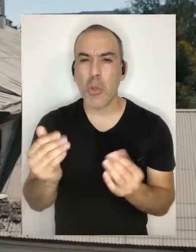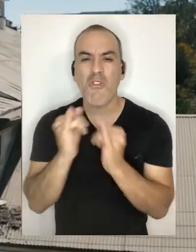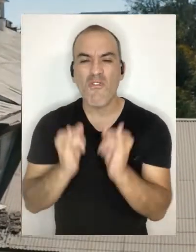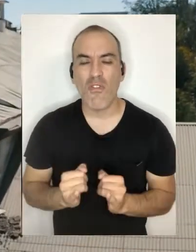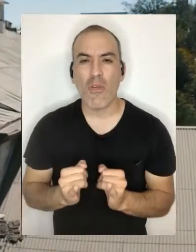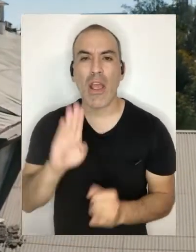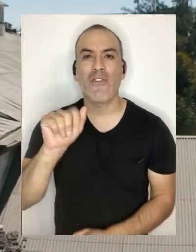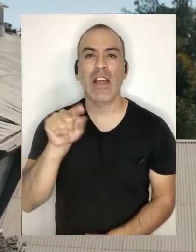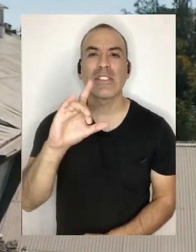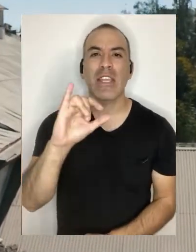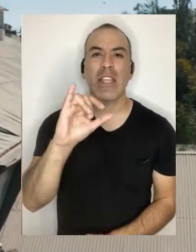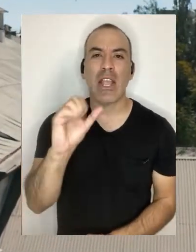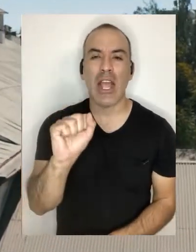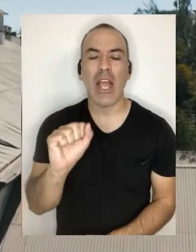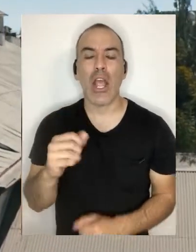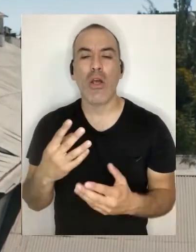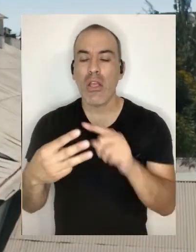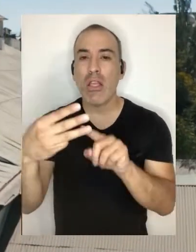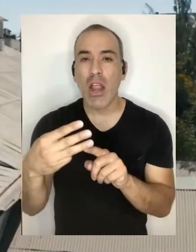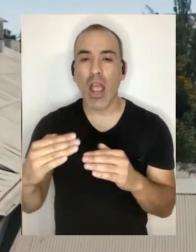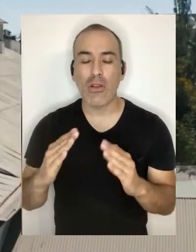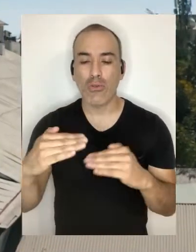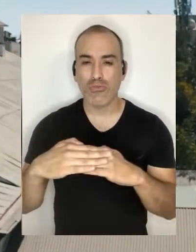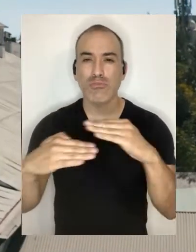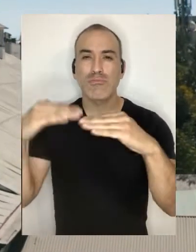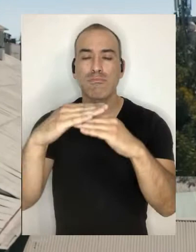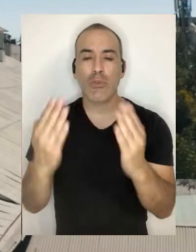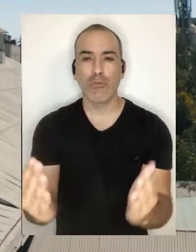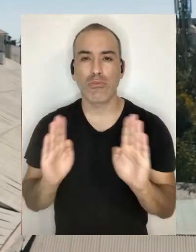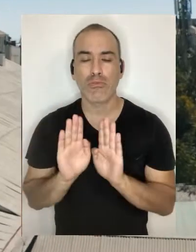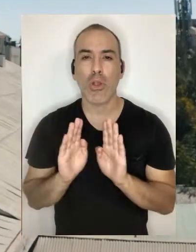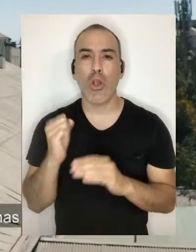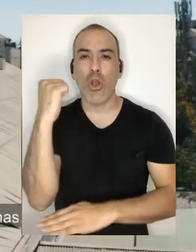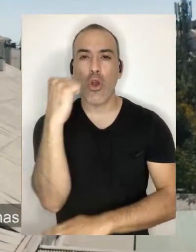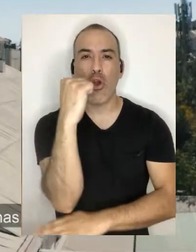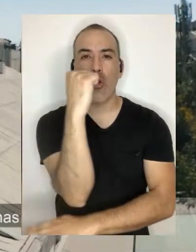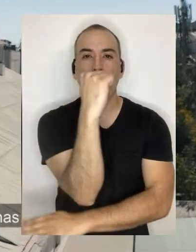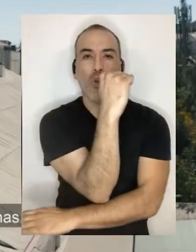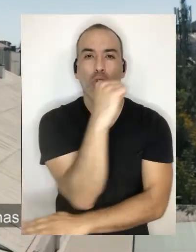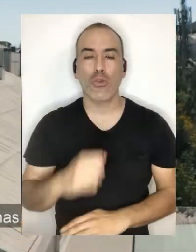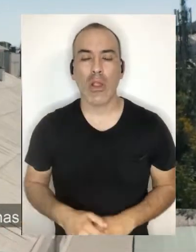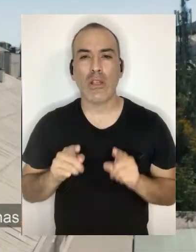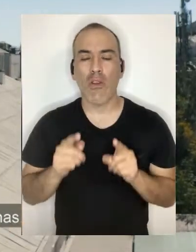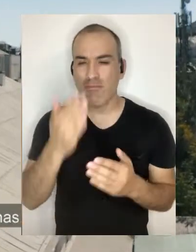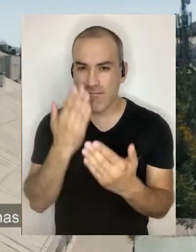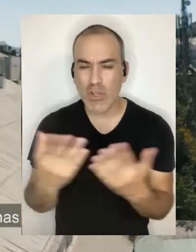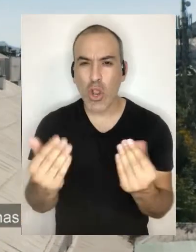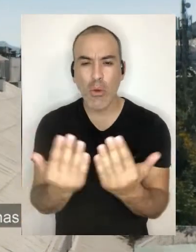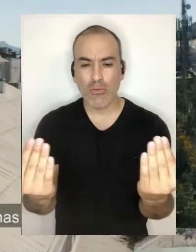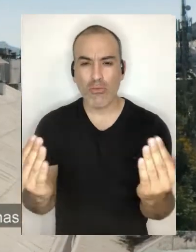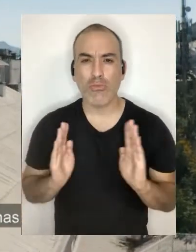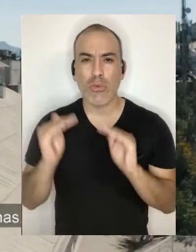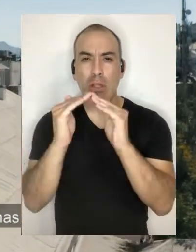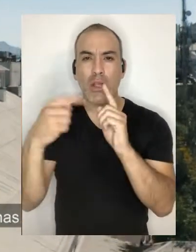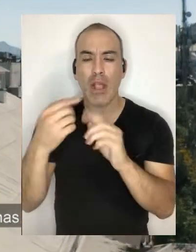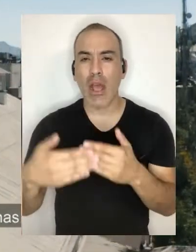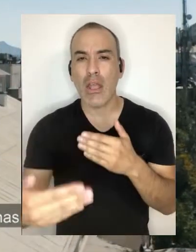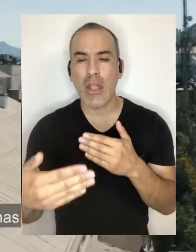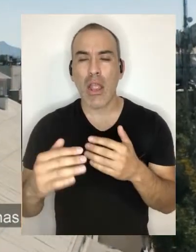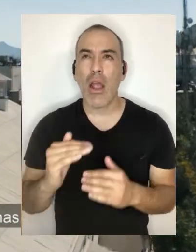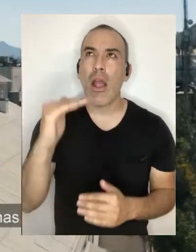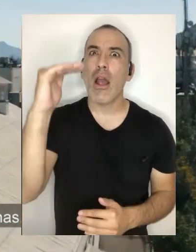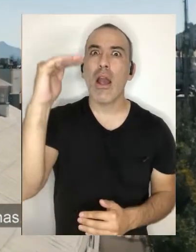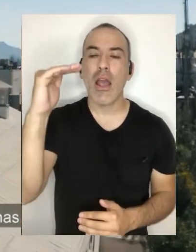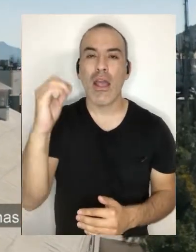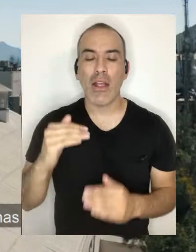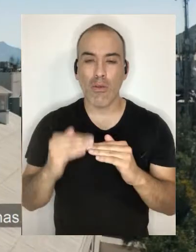basílica, con 3 cuerpos de planta cuadrada rodeados de columnas. Su frente se caracteriza por una alta torre